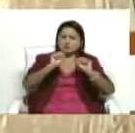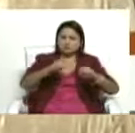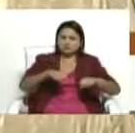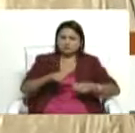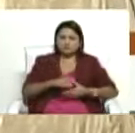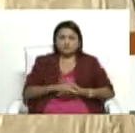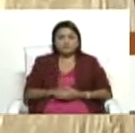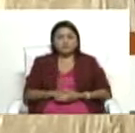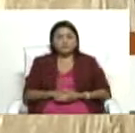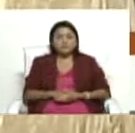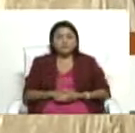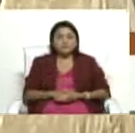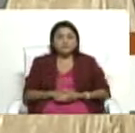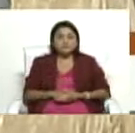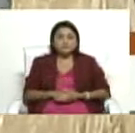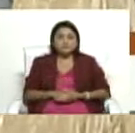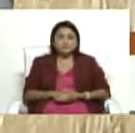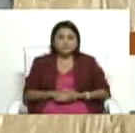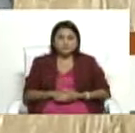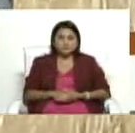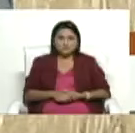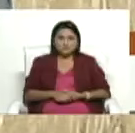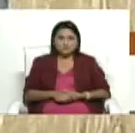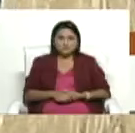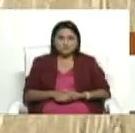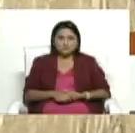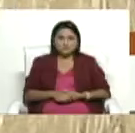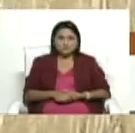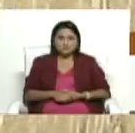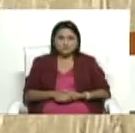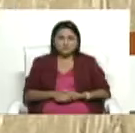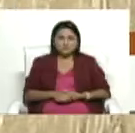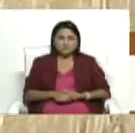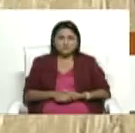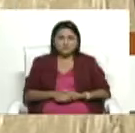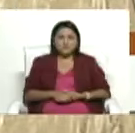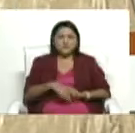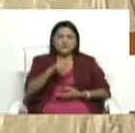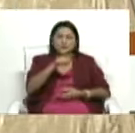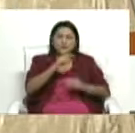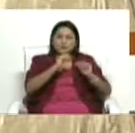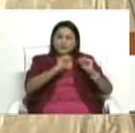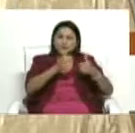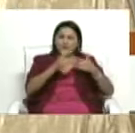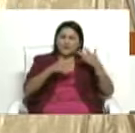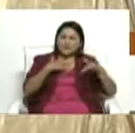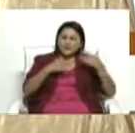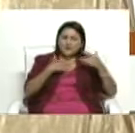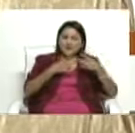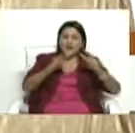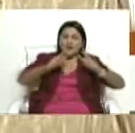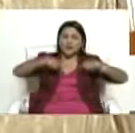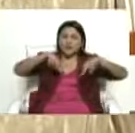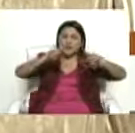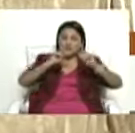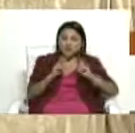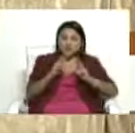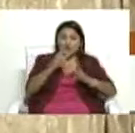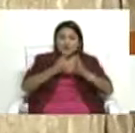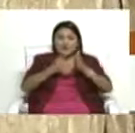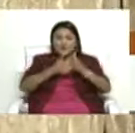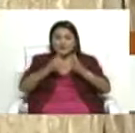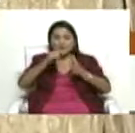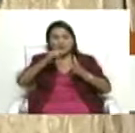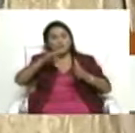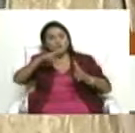en igualdad de condiciones. La apertura de jornadas y actualización del registro electoral para